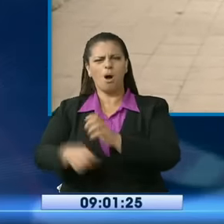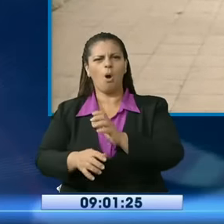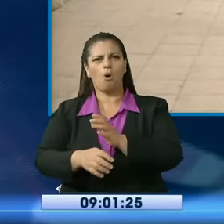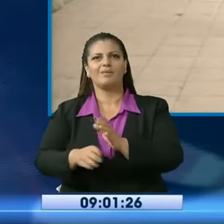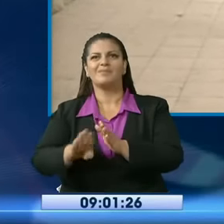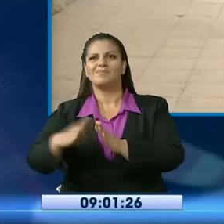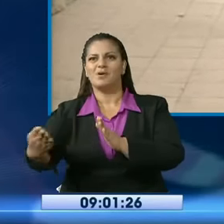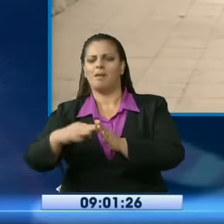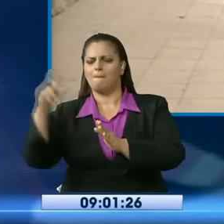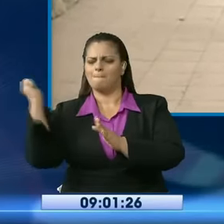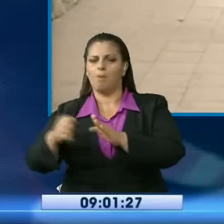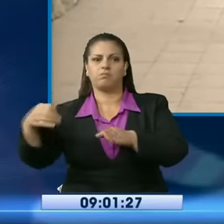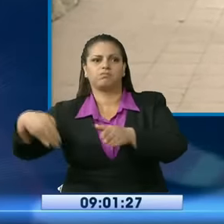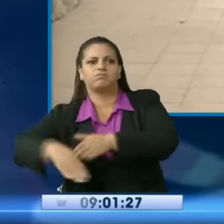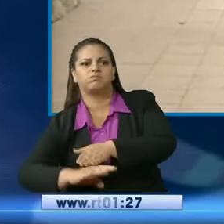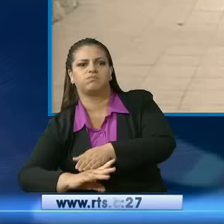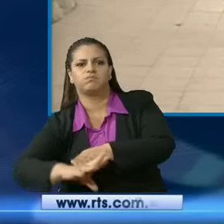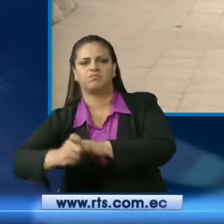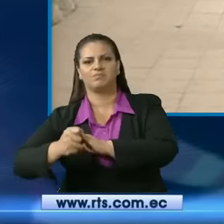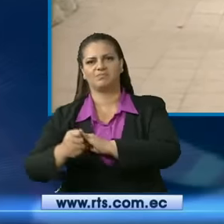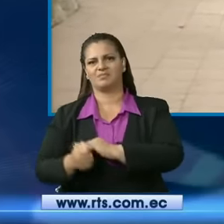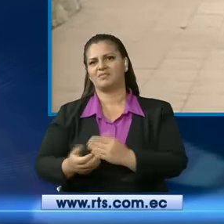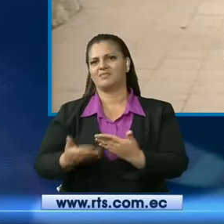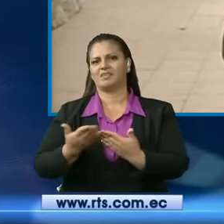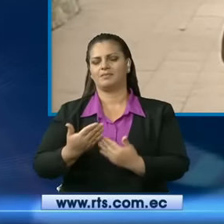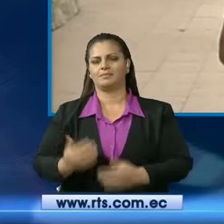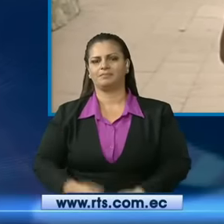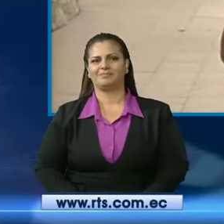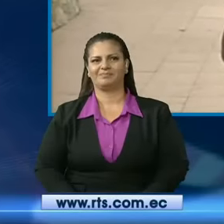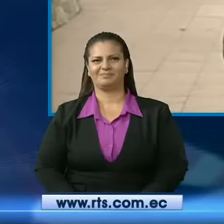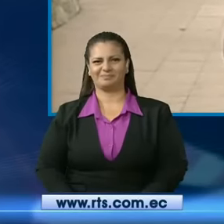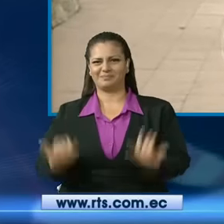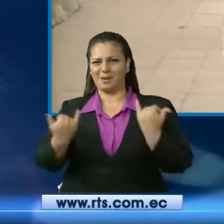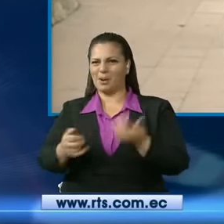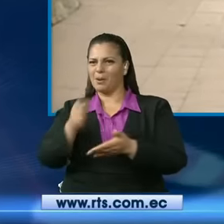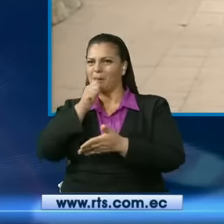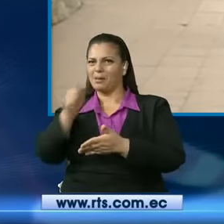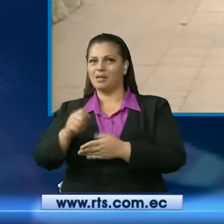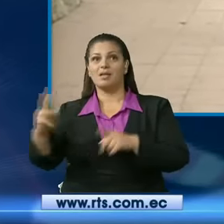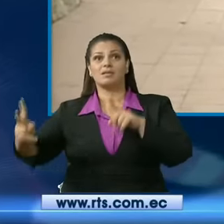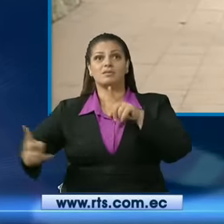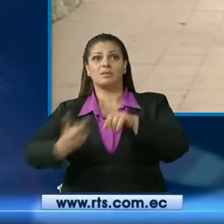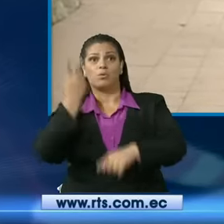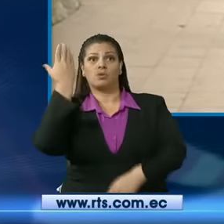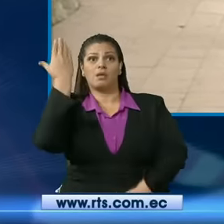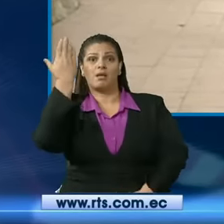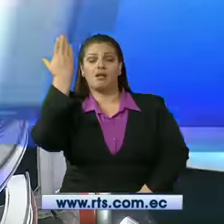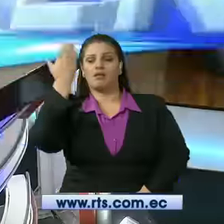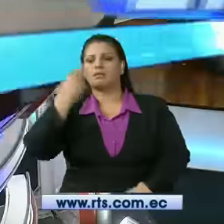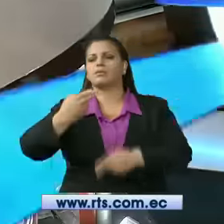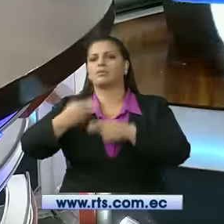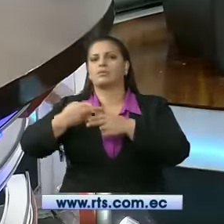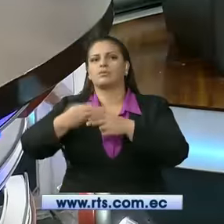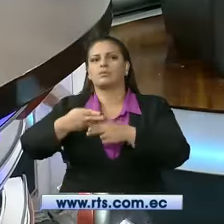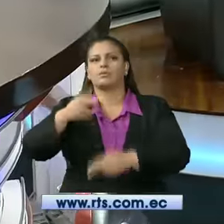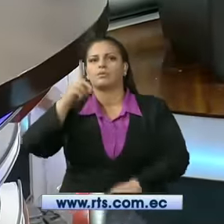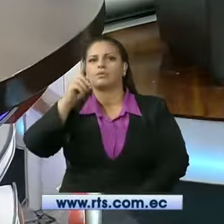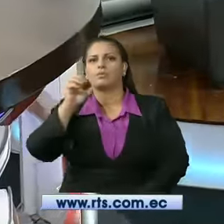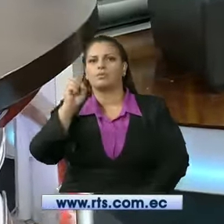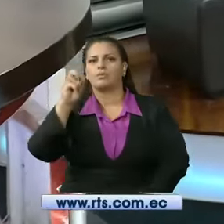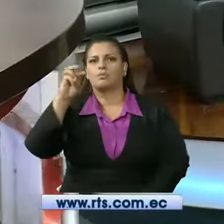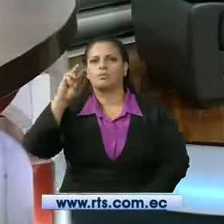UPC. Gracias, Luxola. Bueno, aquí en estudios nos acompaña la abogada Doménica Tabaqui, vicealcaldesa de Guayaquil. Doménica,